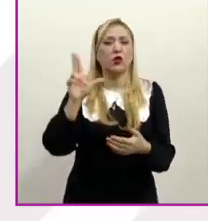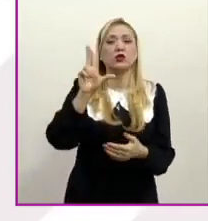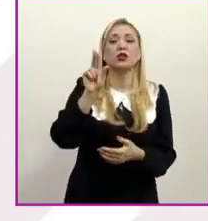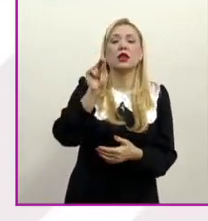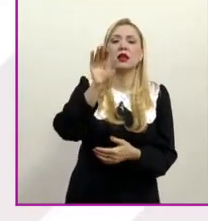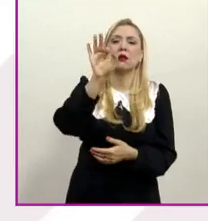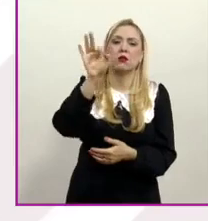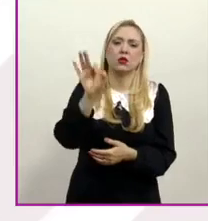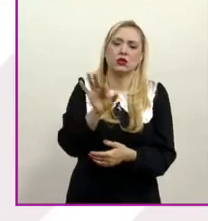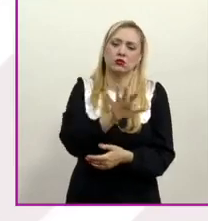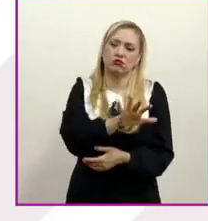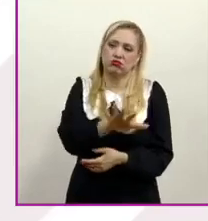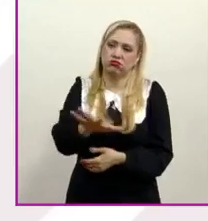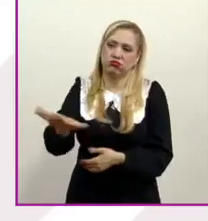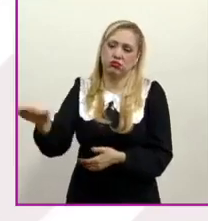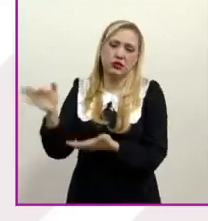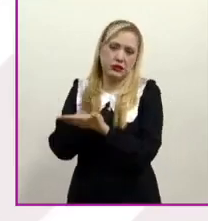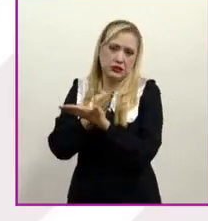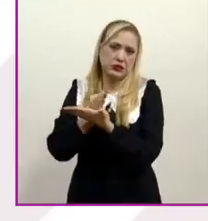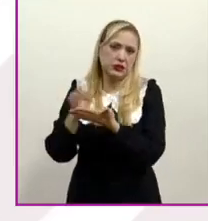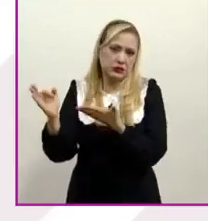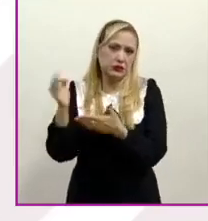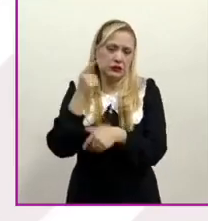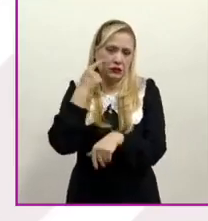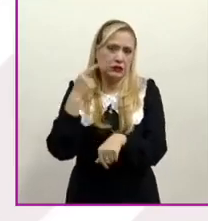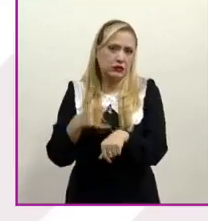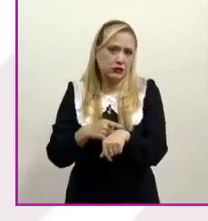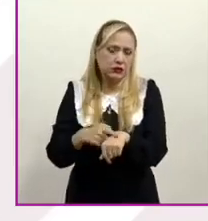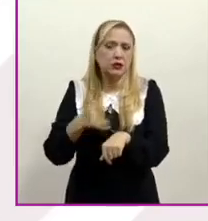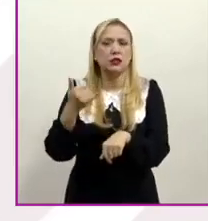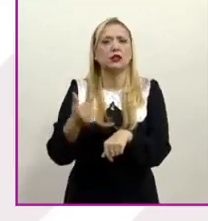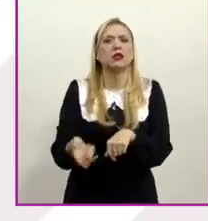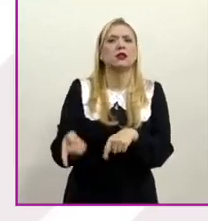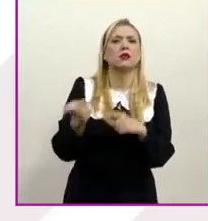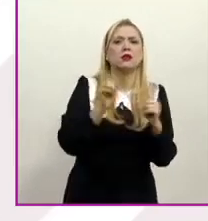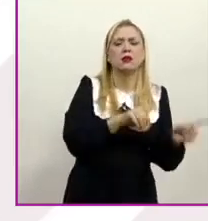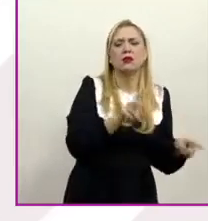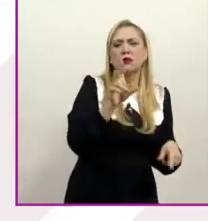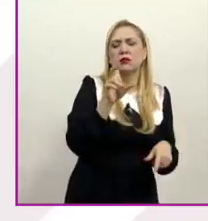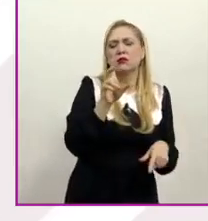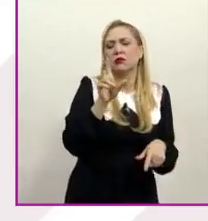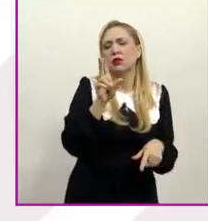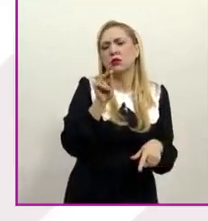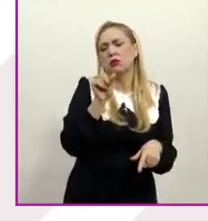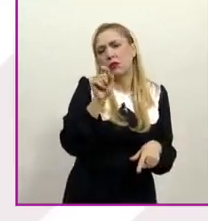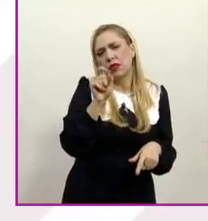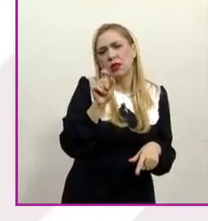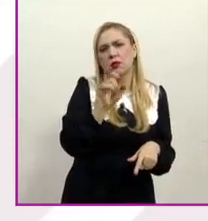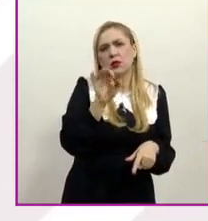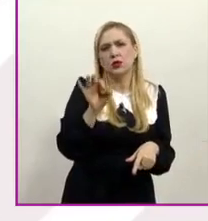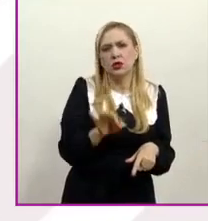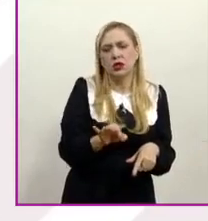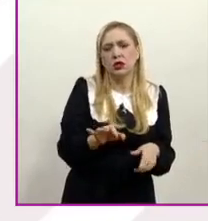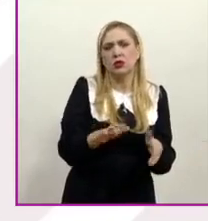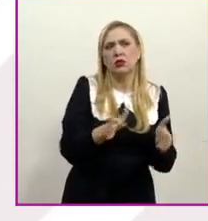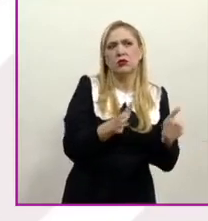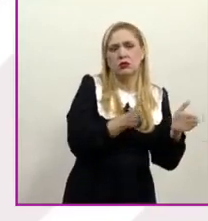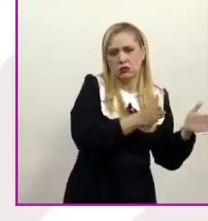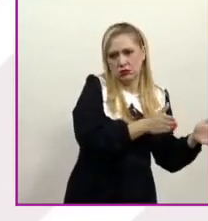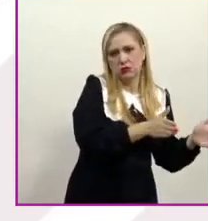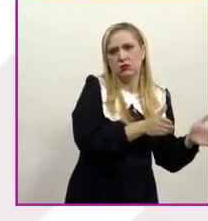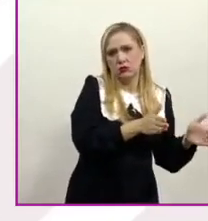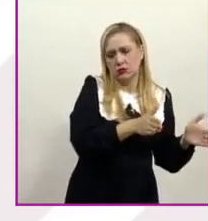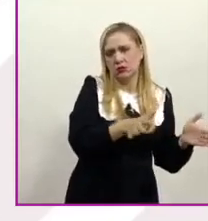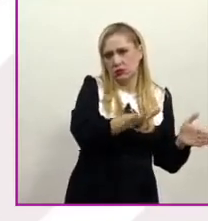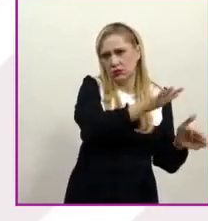80%, sí es verdad que la mayoría de las personas en estado de precarización son racializadas,